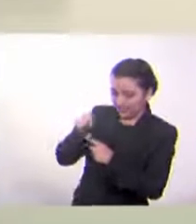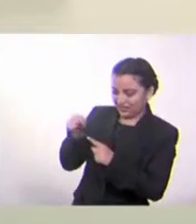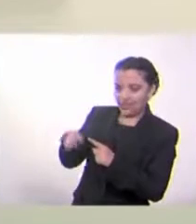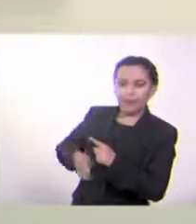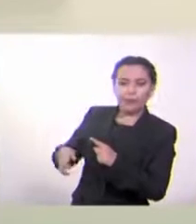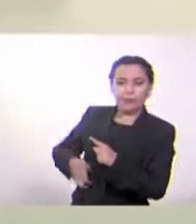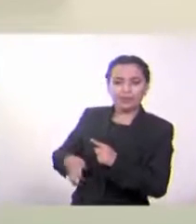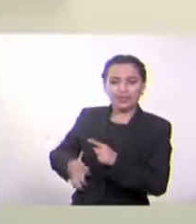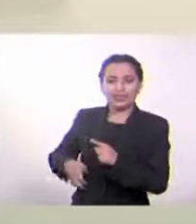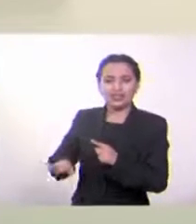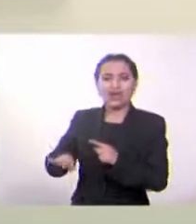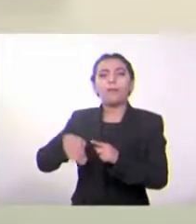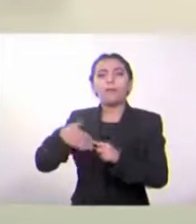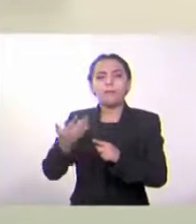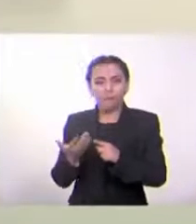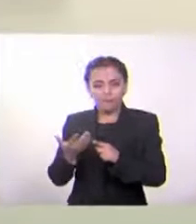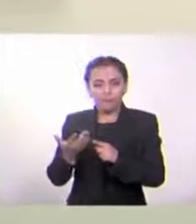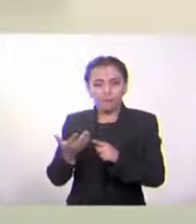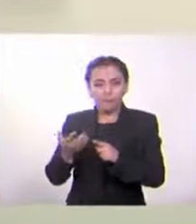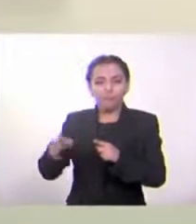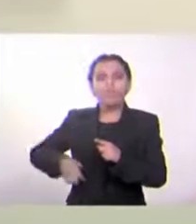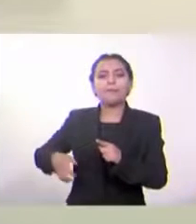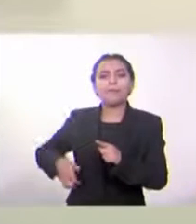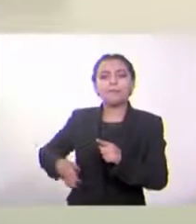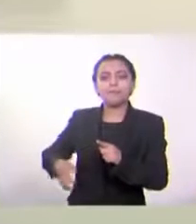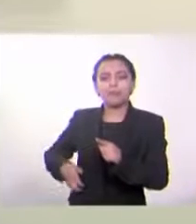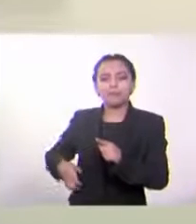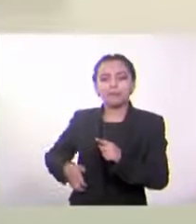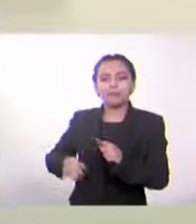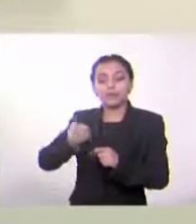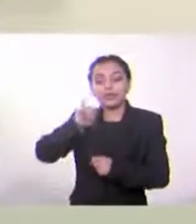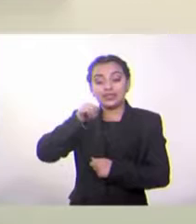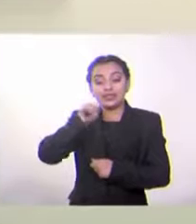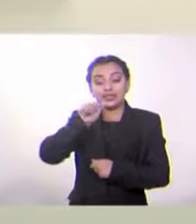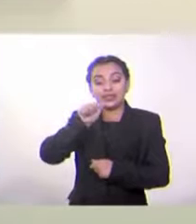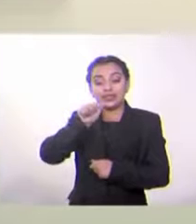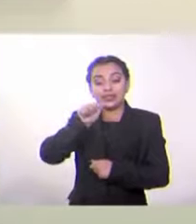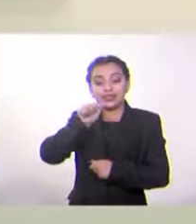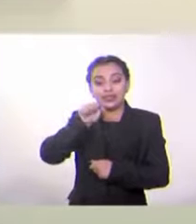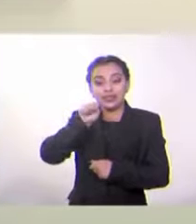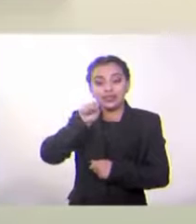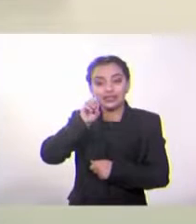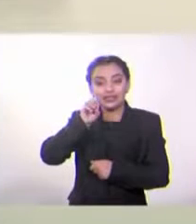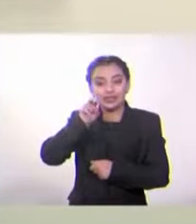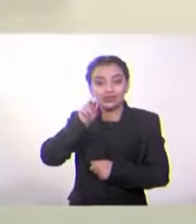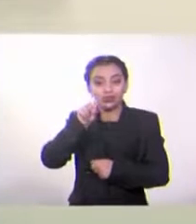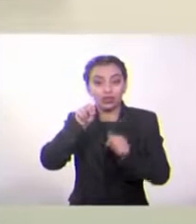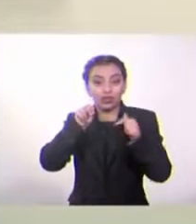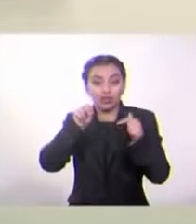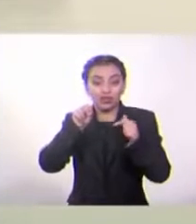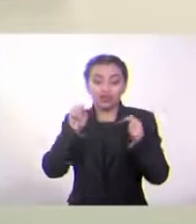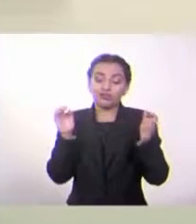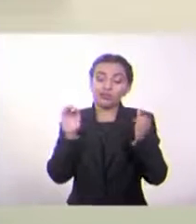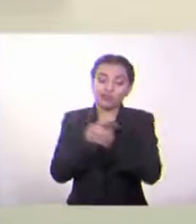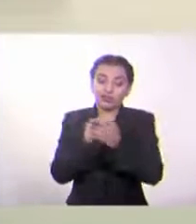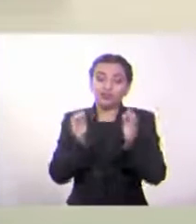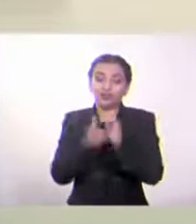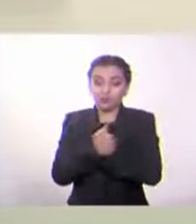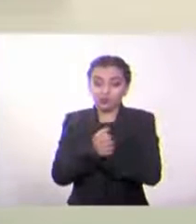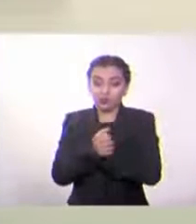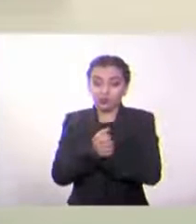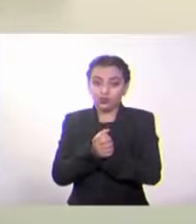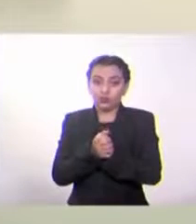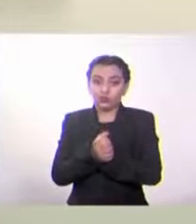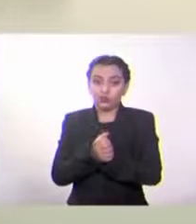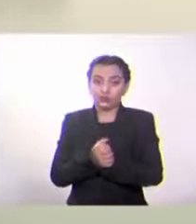una persona. Esto es, a Jason, que era el esposo de la ciguanaba. La ciguanaba, antes de ser como la